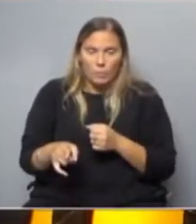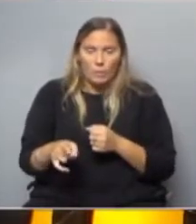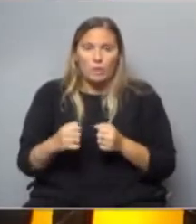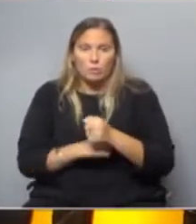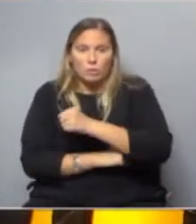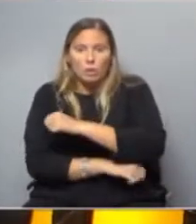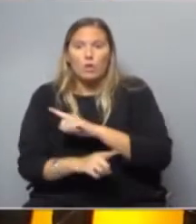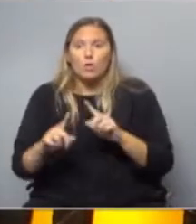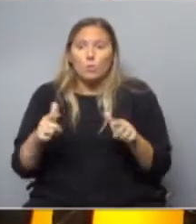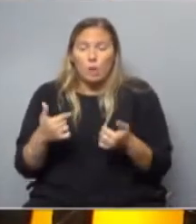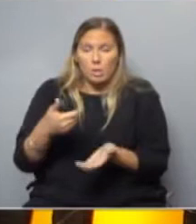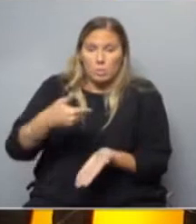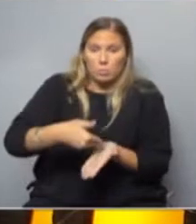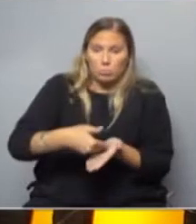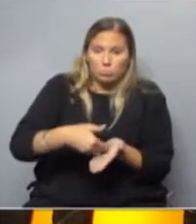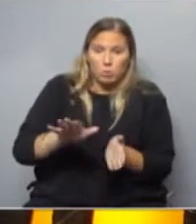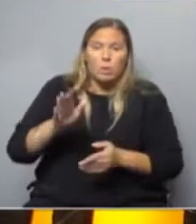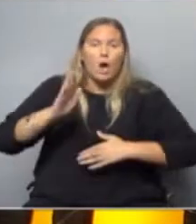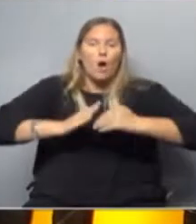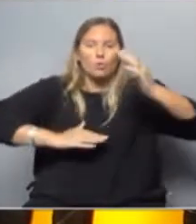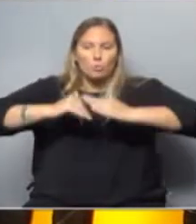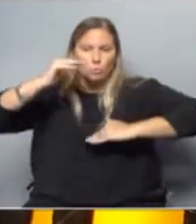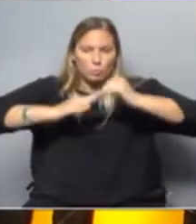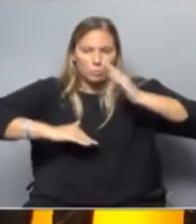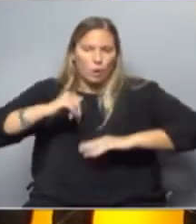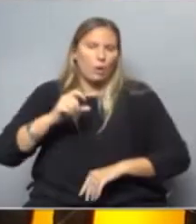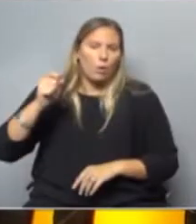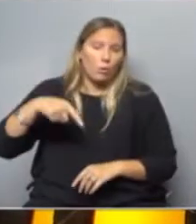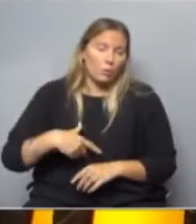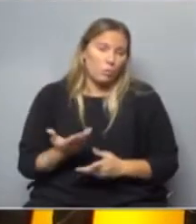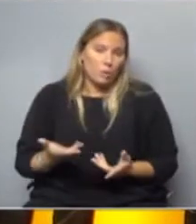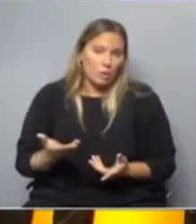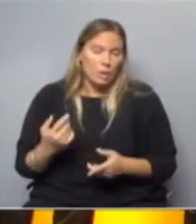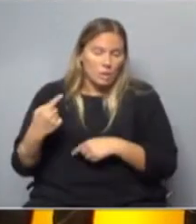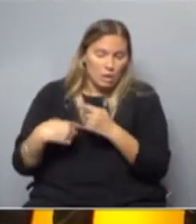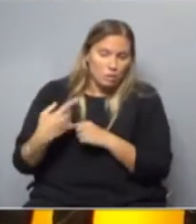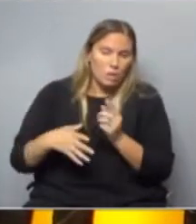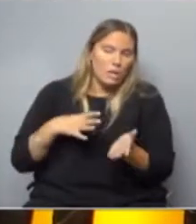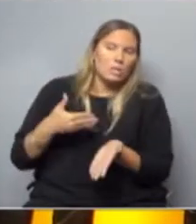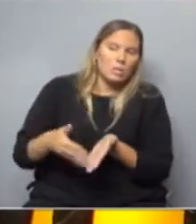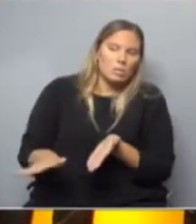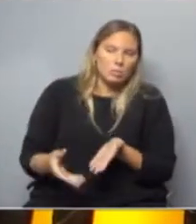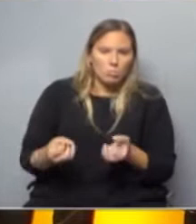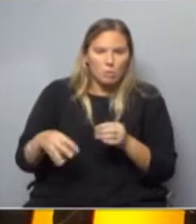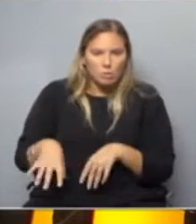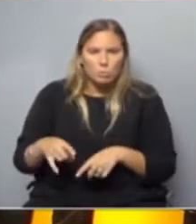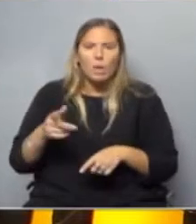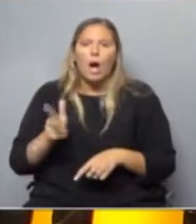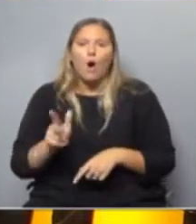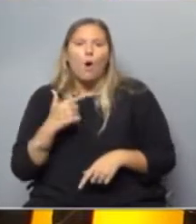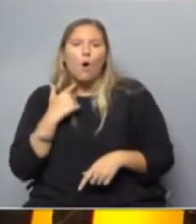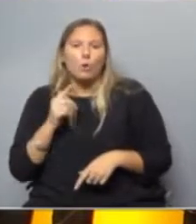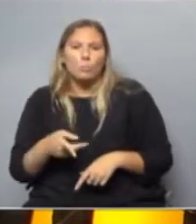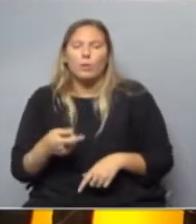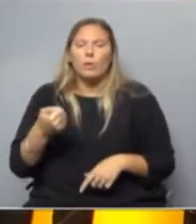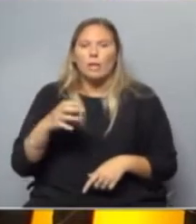que no hay desperdicio durante la construcción, lo que ocurre normalmente en la construcción tradicional, donde tenés hormigón, donde tenés